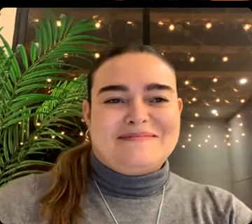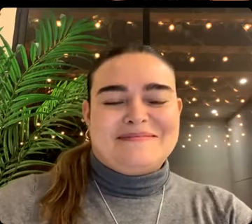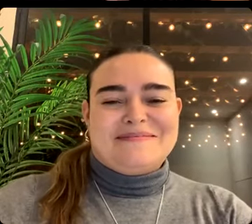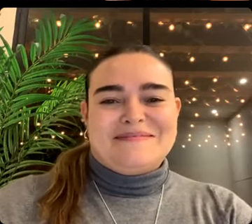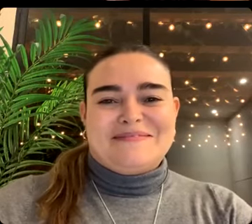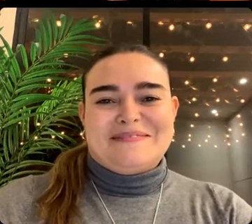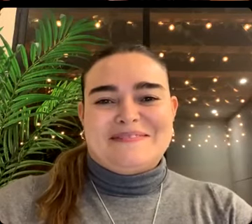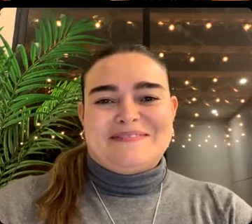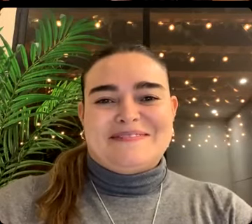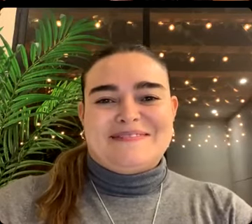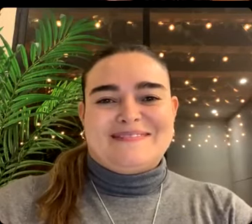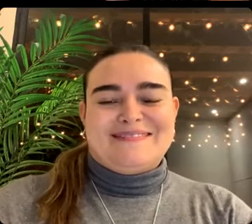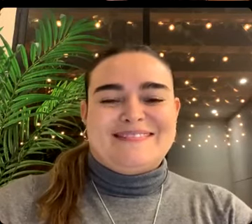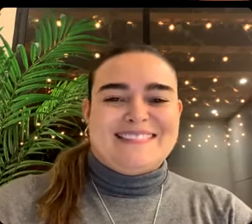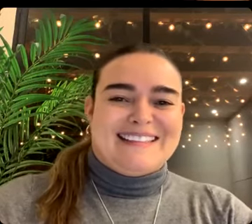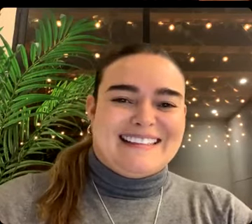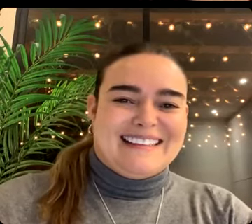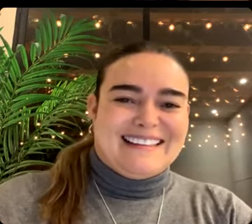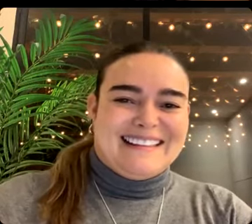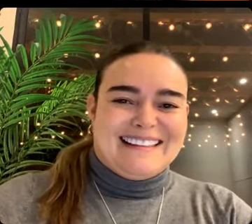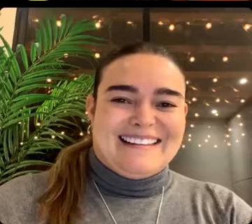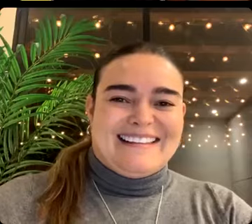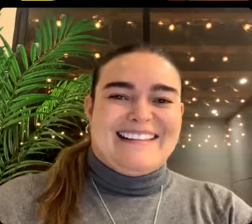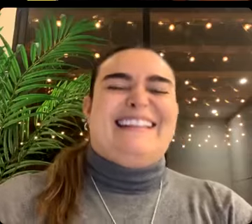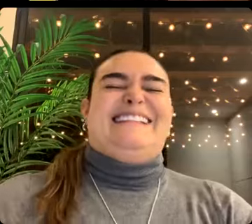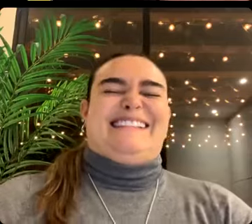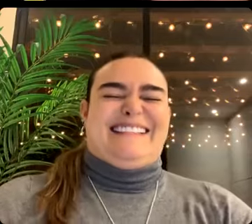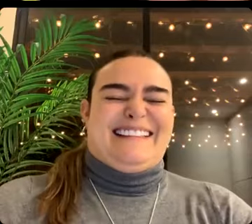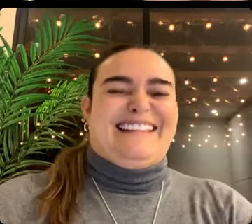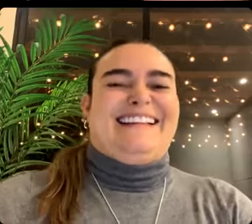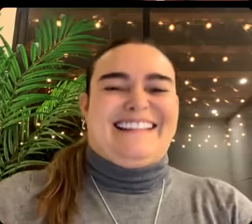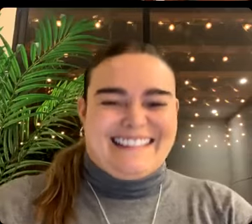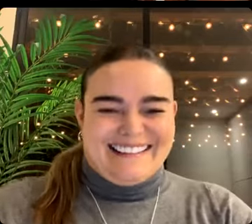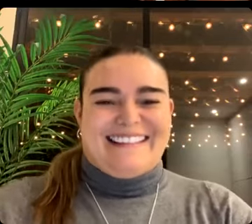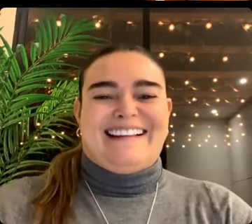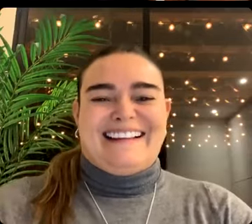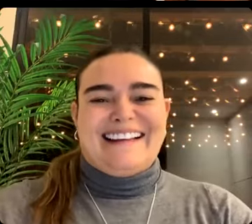este festival y el cambio de formato ha sido un hit.